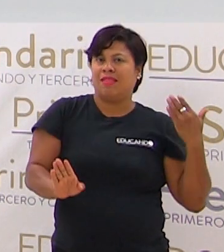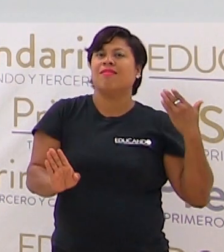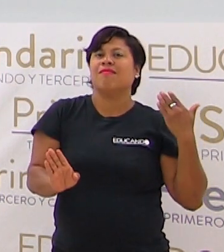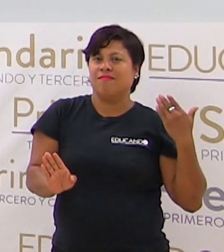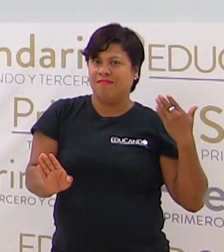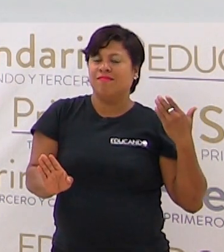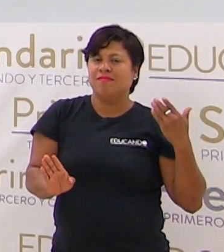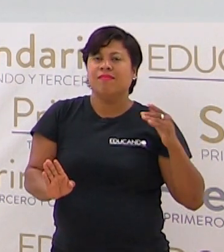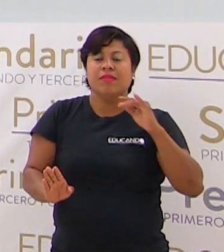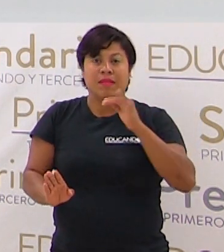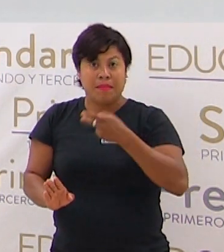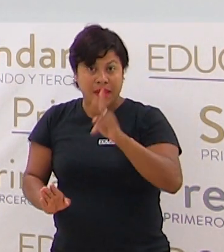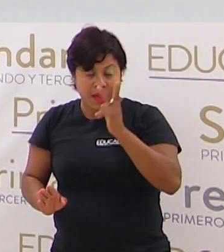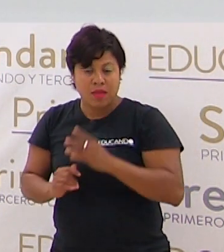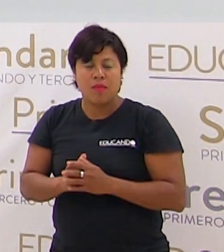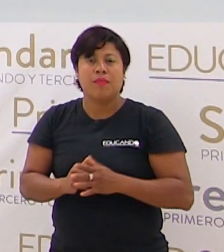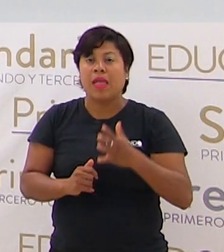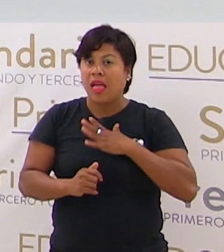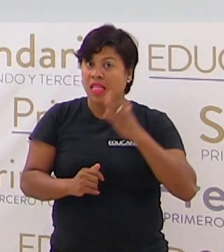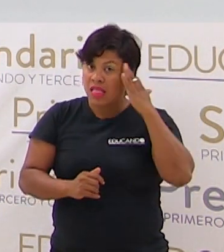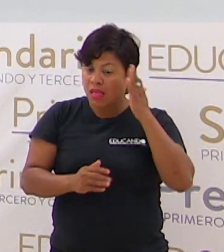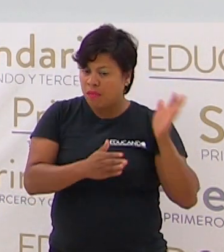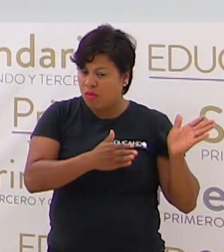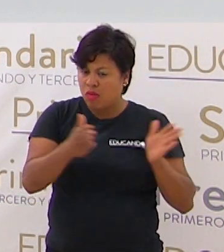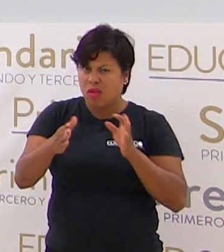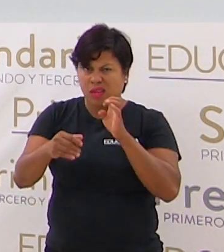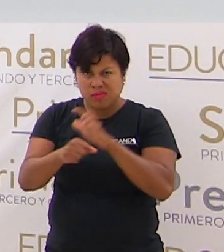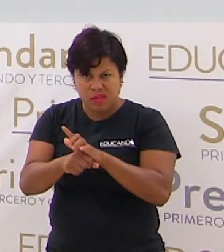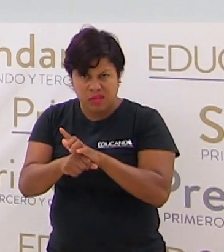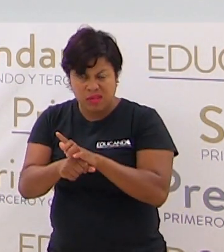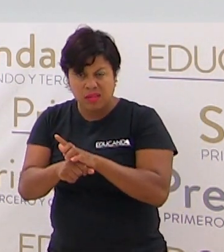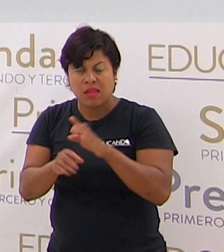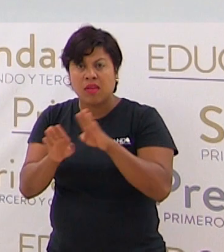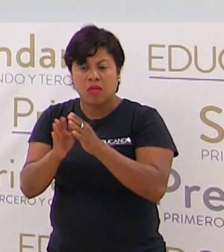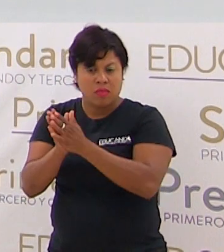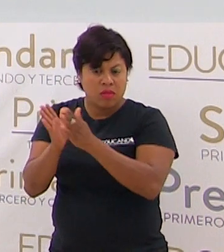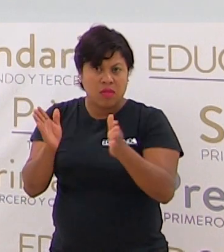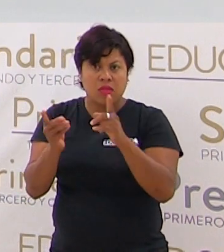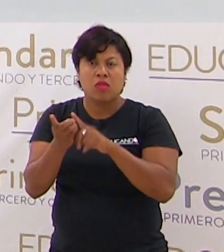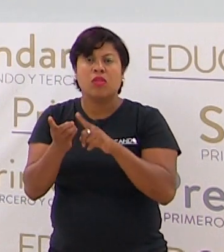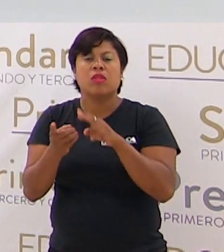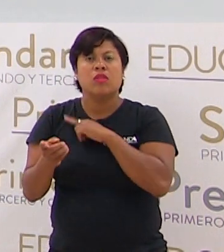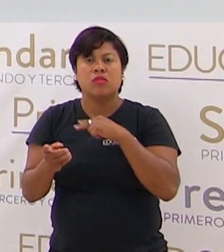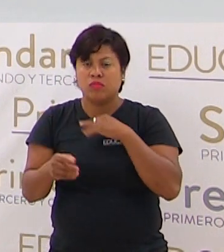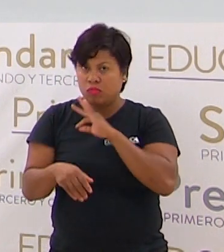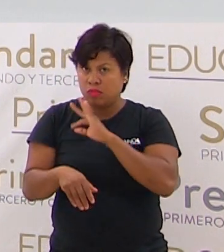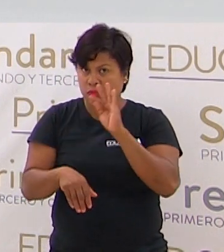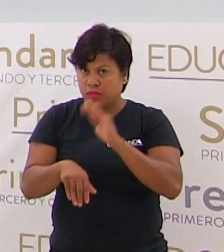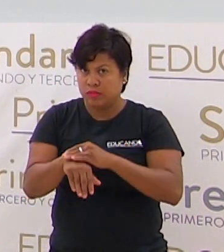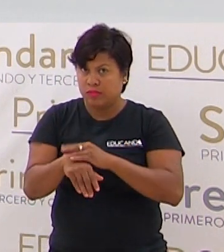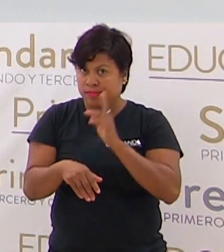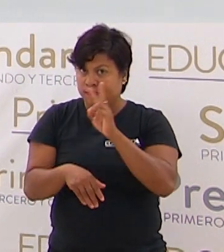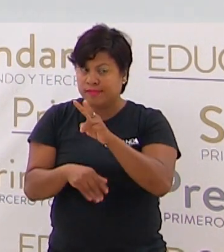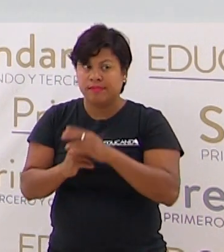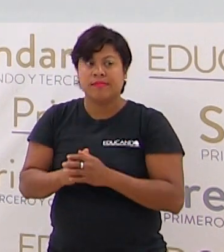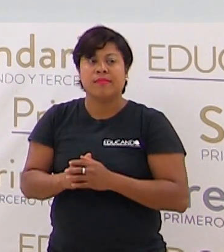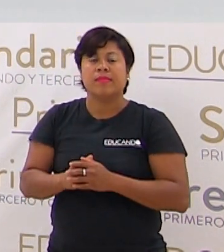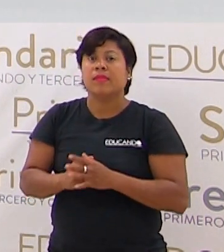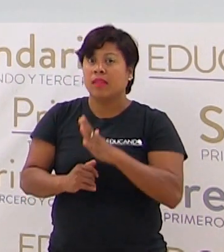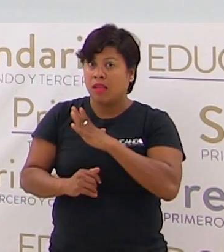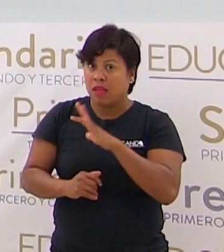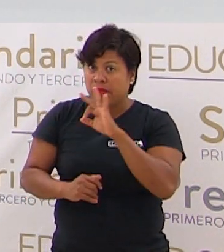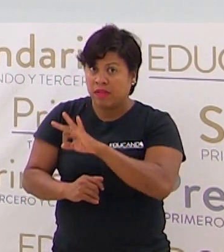¿verdad? Pero ¿existe un tiempo específico en la línea donde lo podemos ubicar?